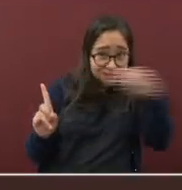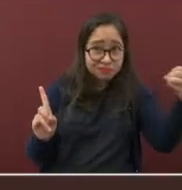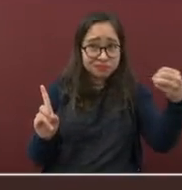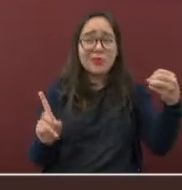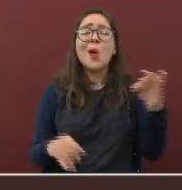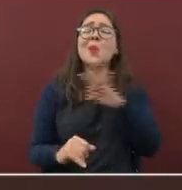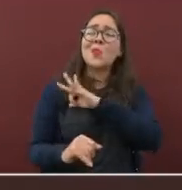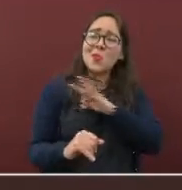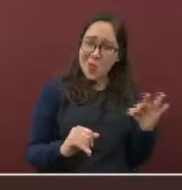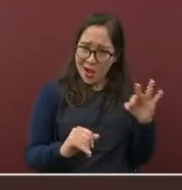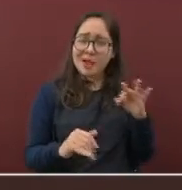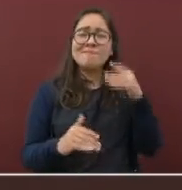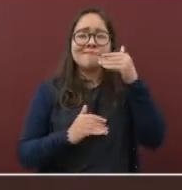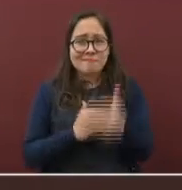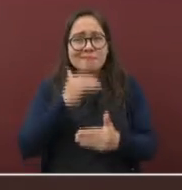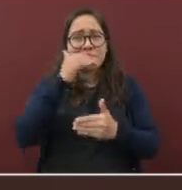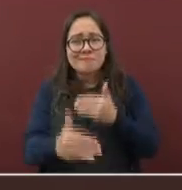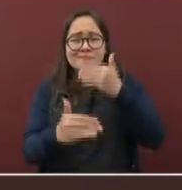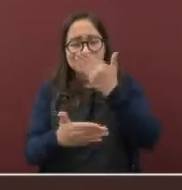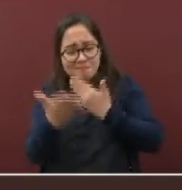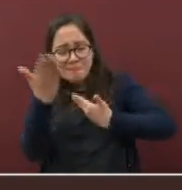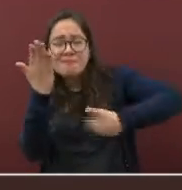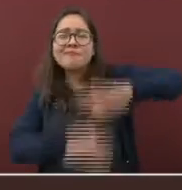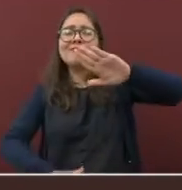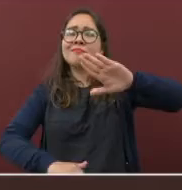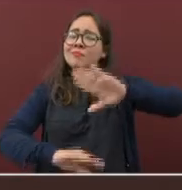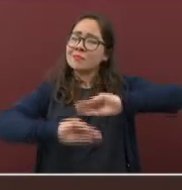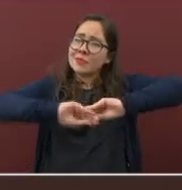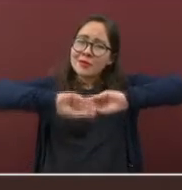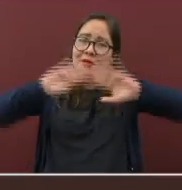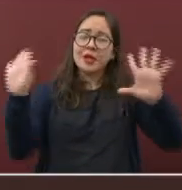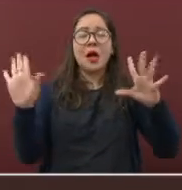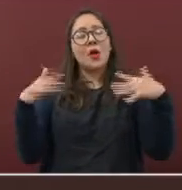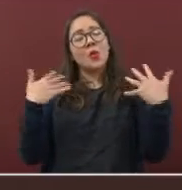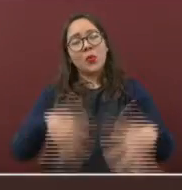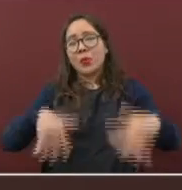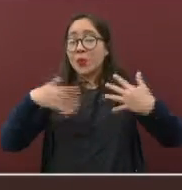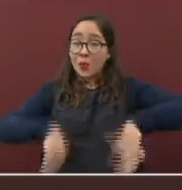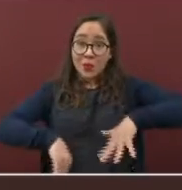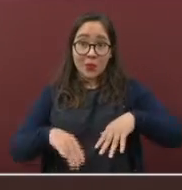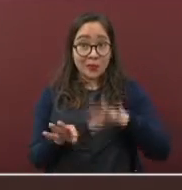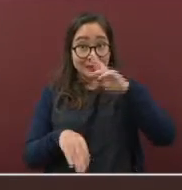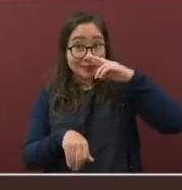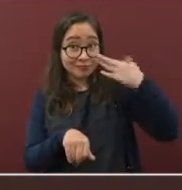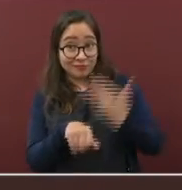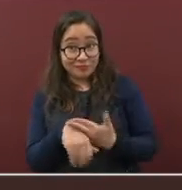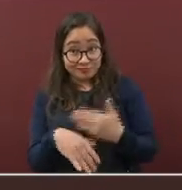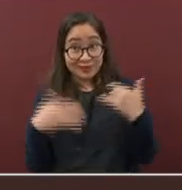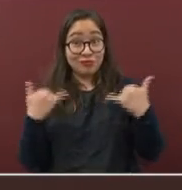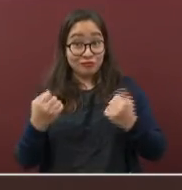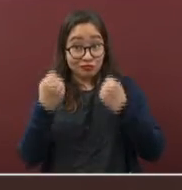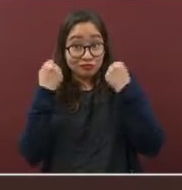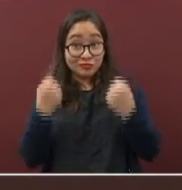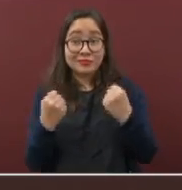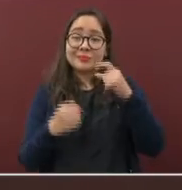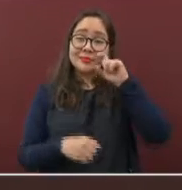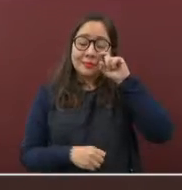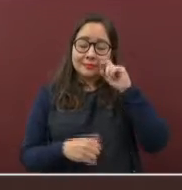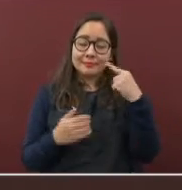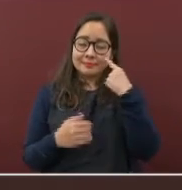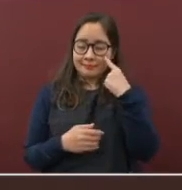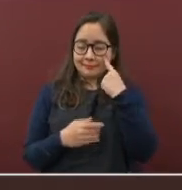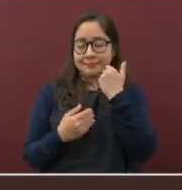podremos sacar adelante esta enorme y gran tarea y aquí quiero